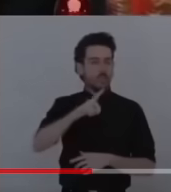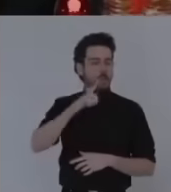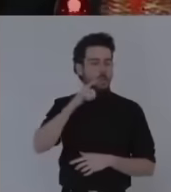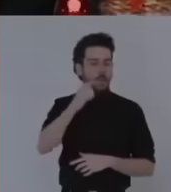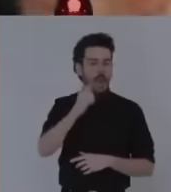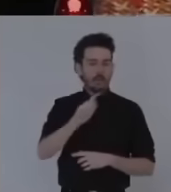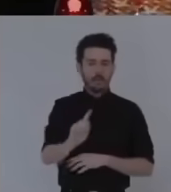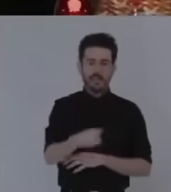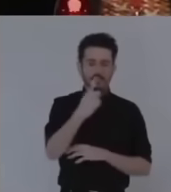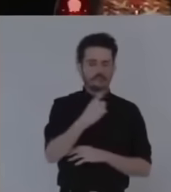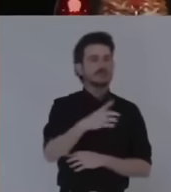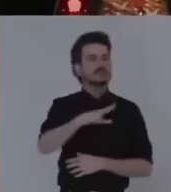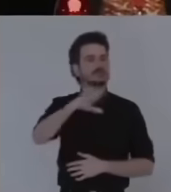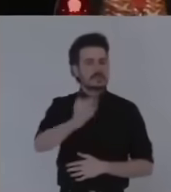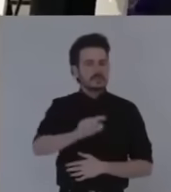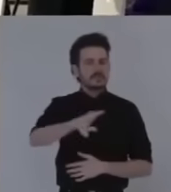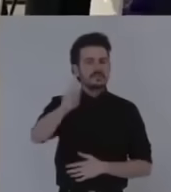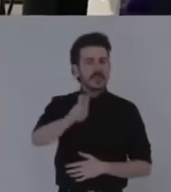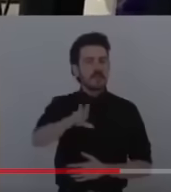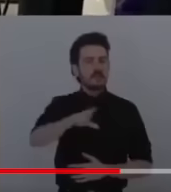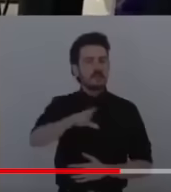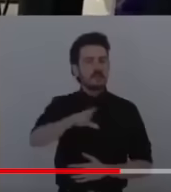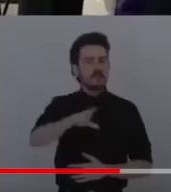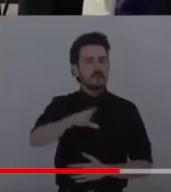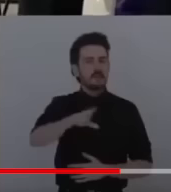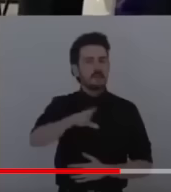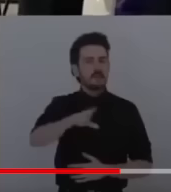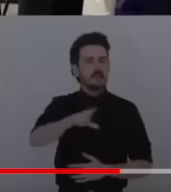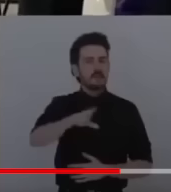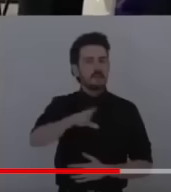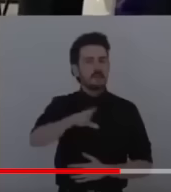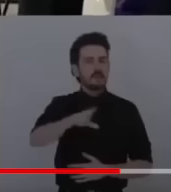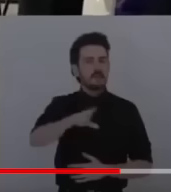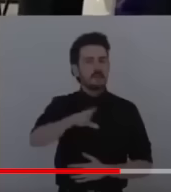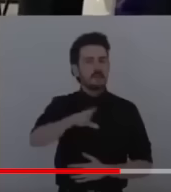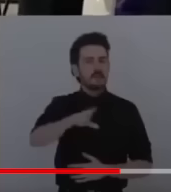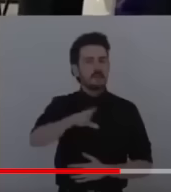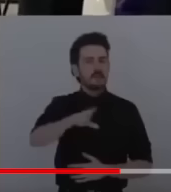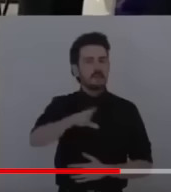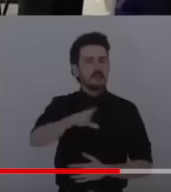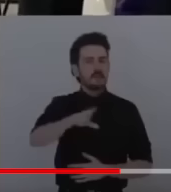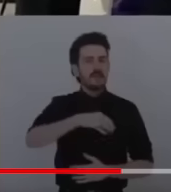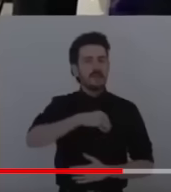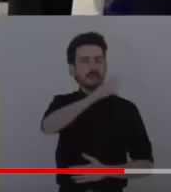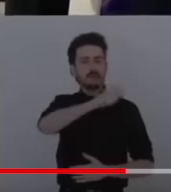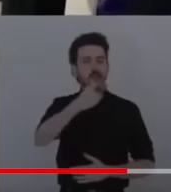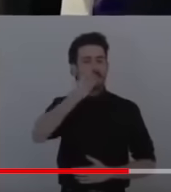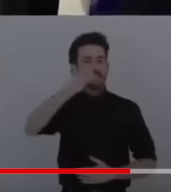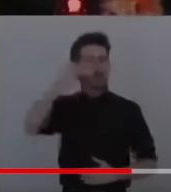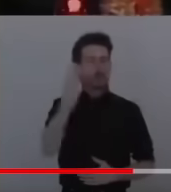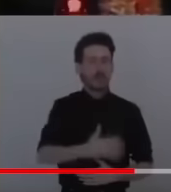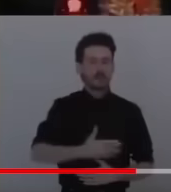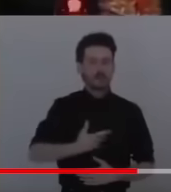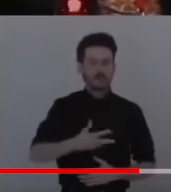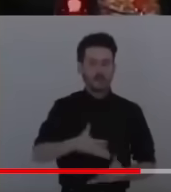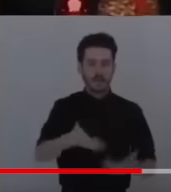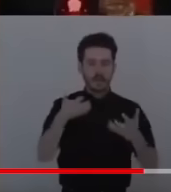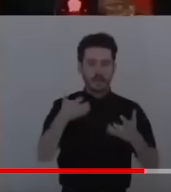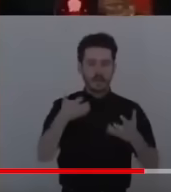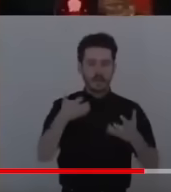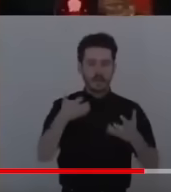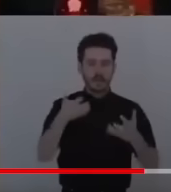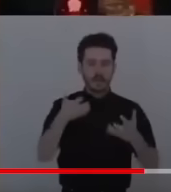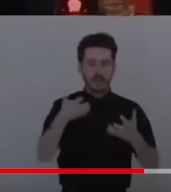merece la pena que ganen los buenos. Que ganen los buenos. Que ganen los buenos. Firmado los